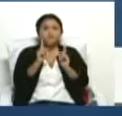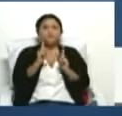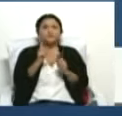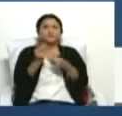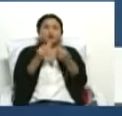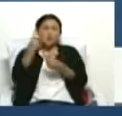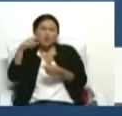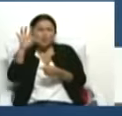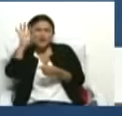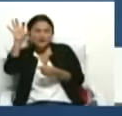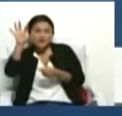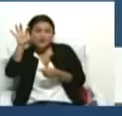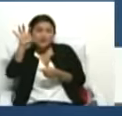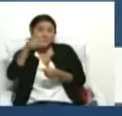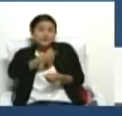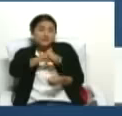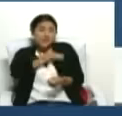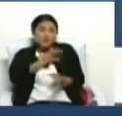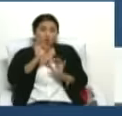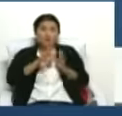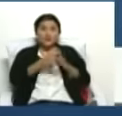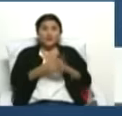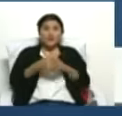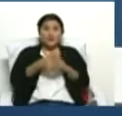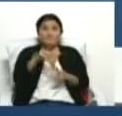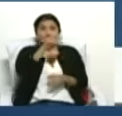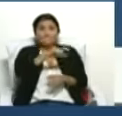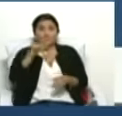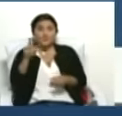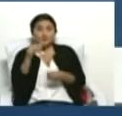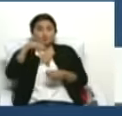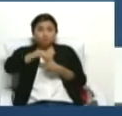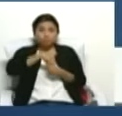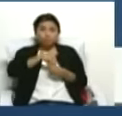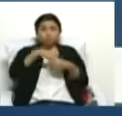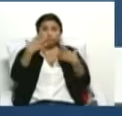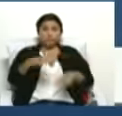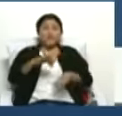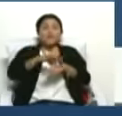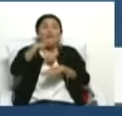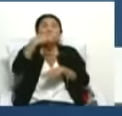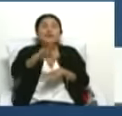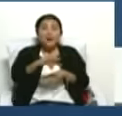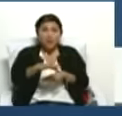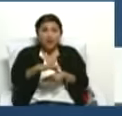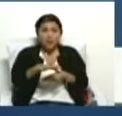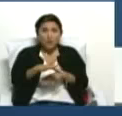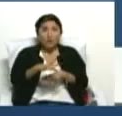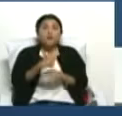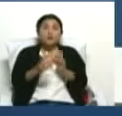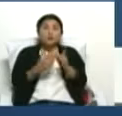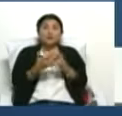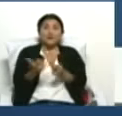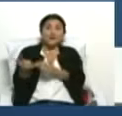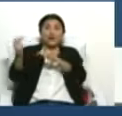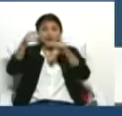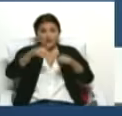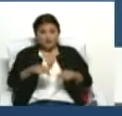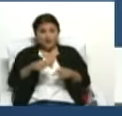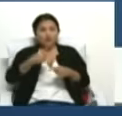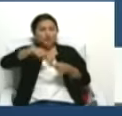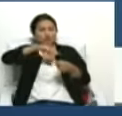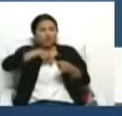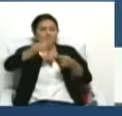otros países como España o Estados Unidos a personas involucradas en graves hechos como los que acá hemos